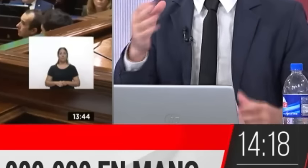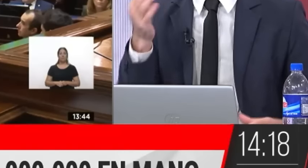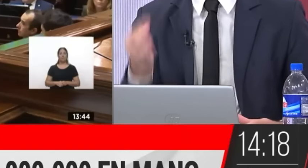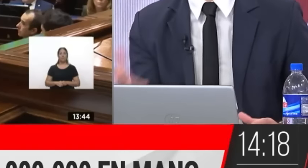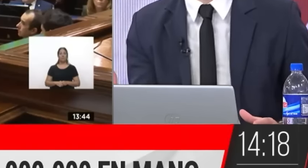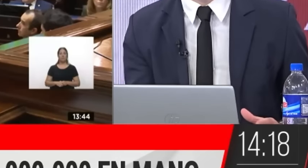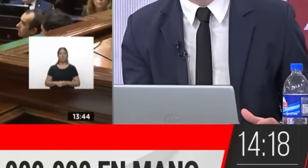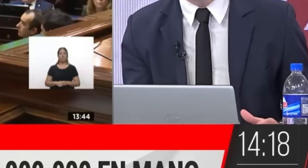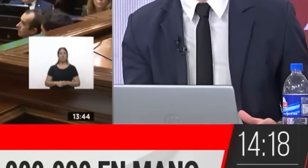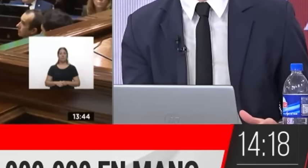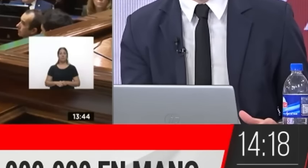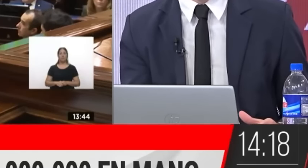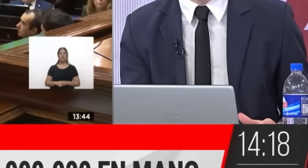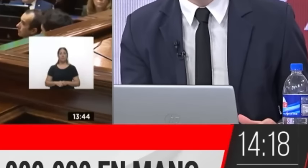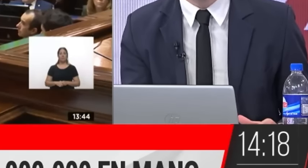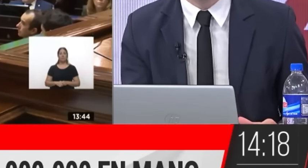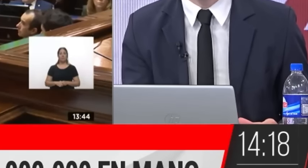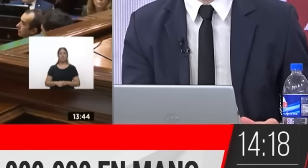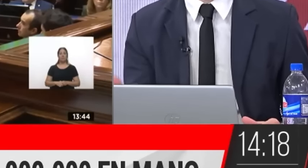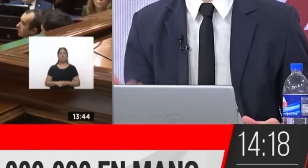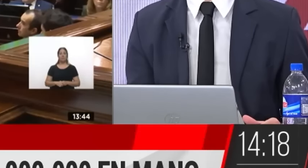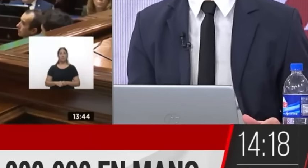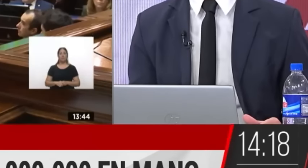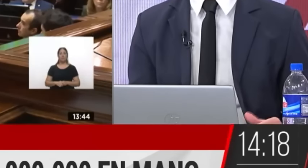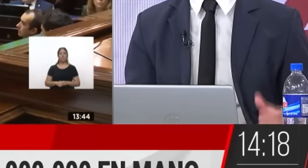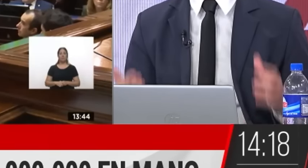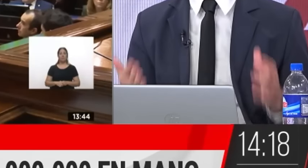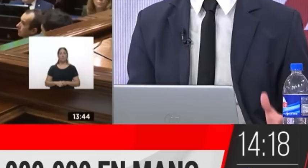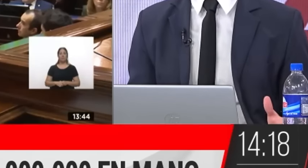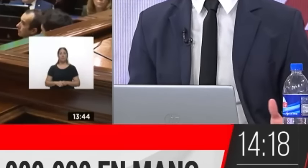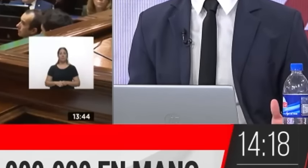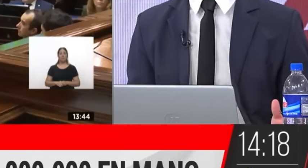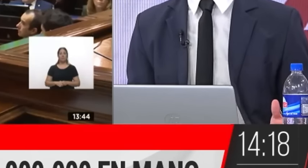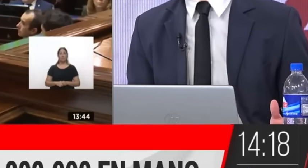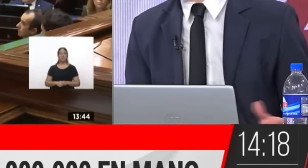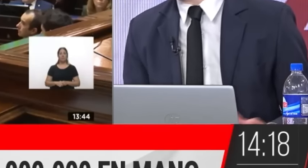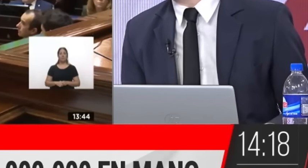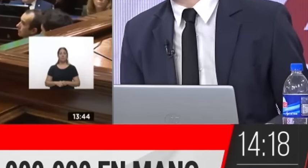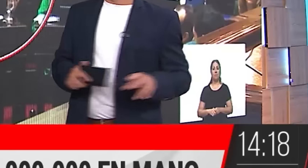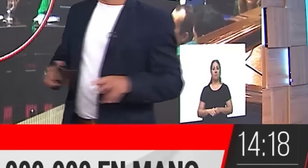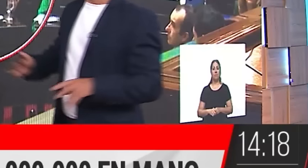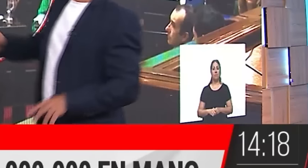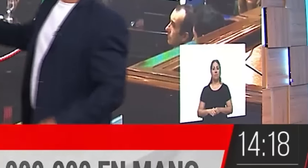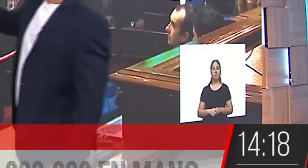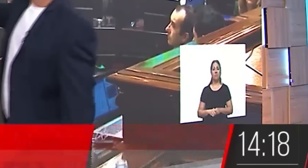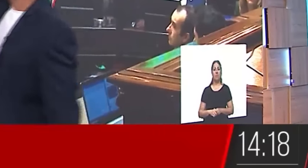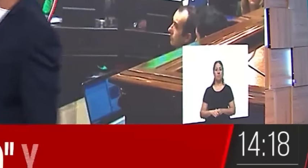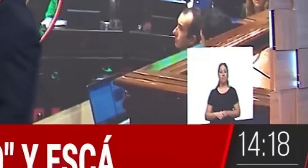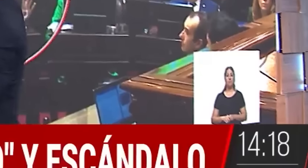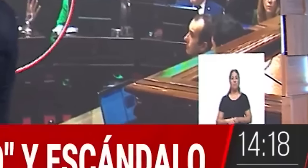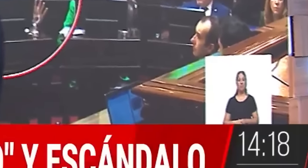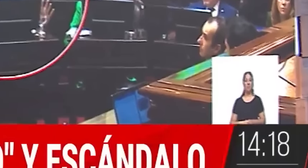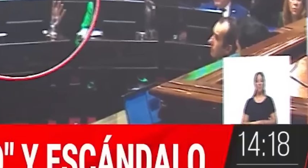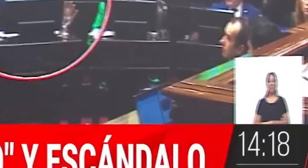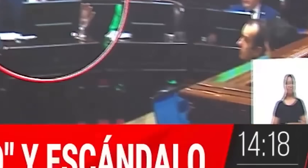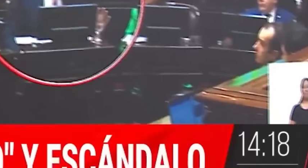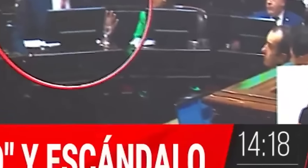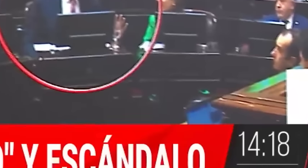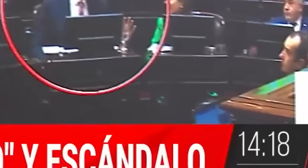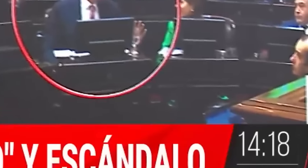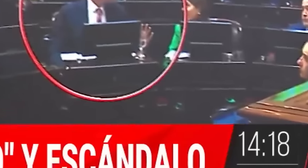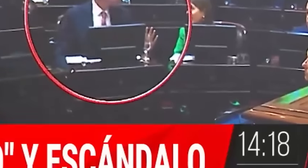alzada. 50 segundos duró una votación que le lleva el sueldo a 4,5 palos. Igual algunos, mirá, si la están